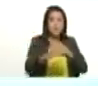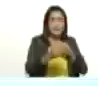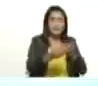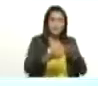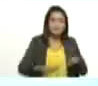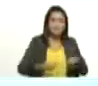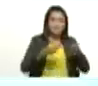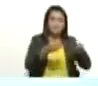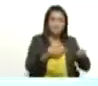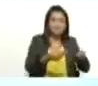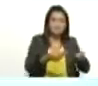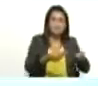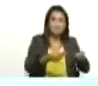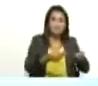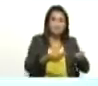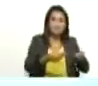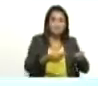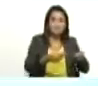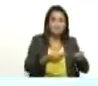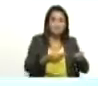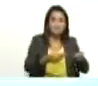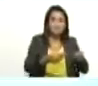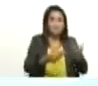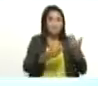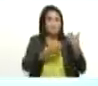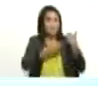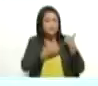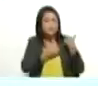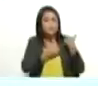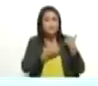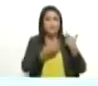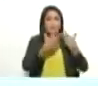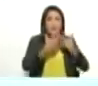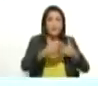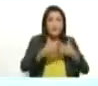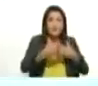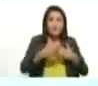entregándole todos los activos de la empresa Citgo